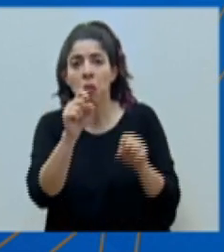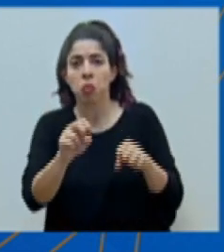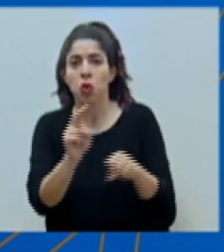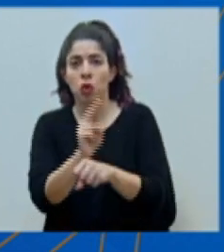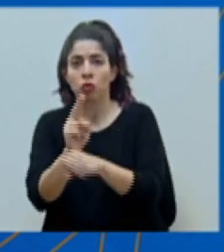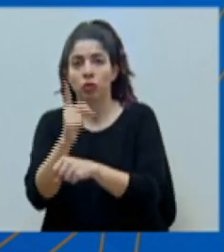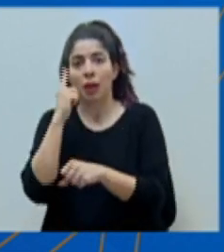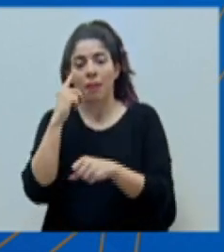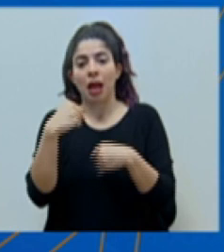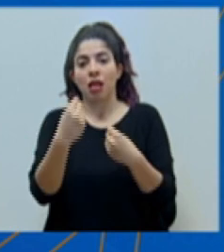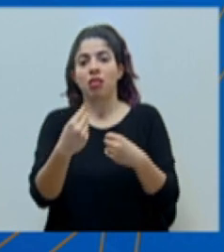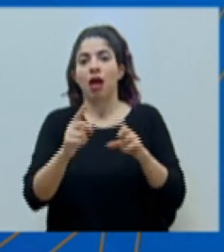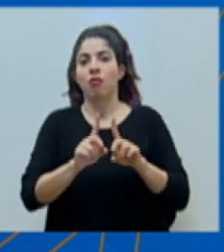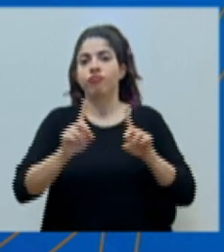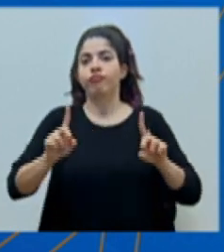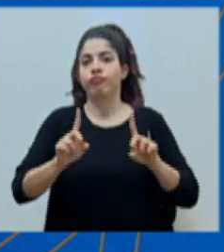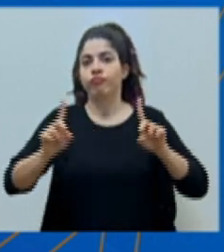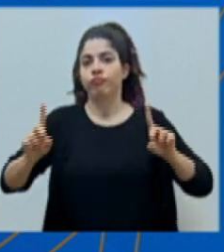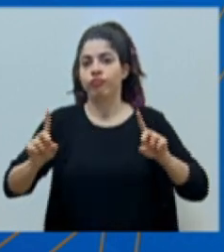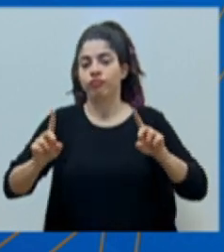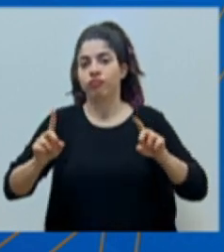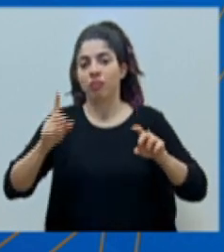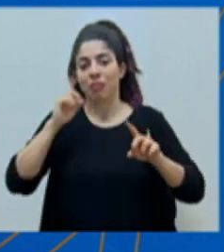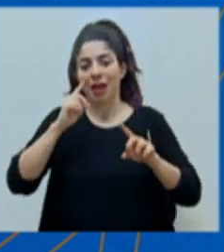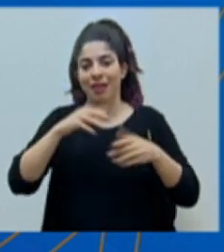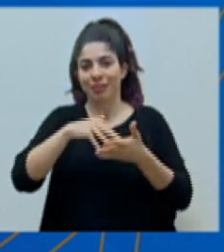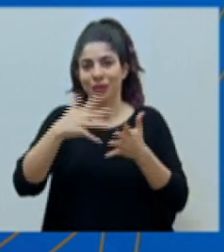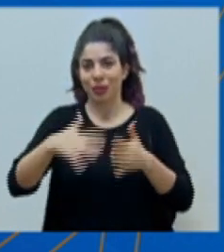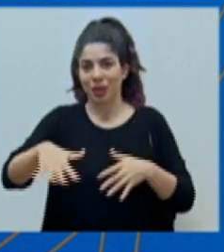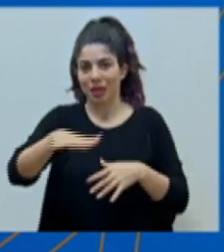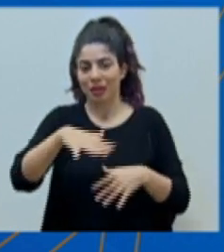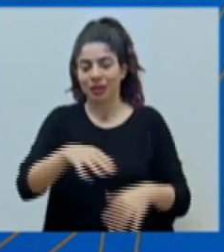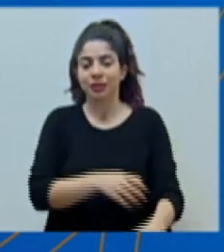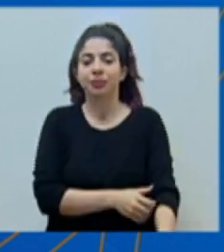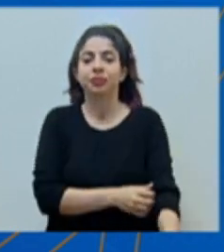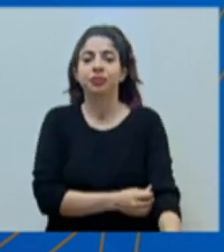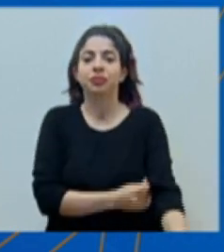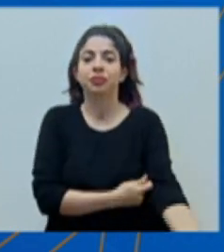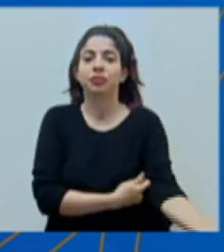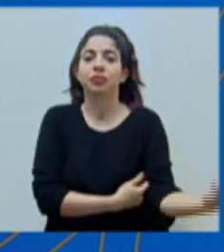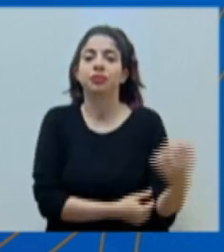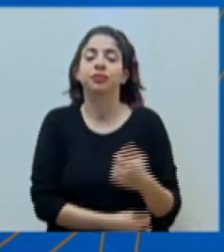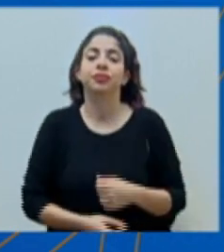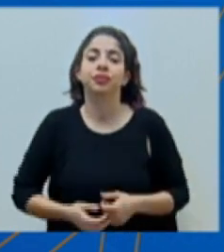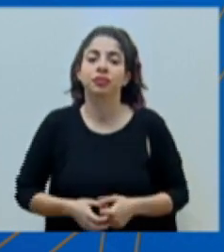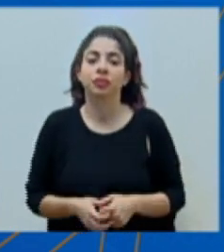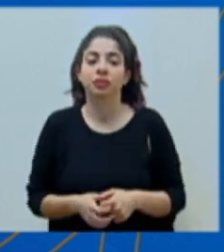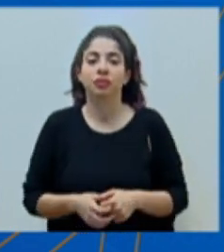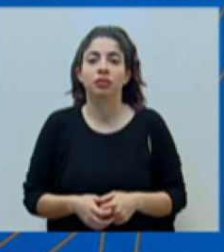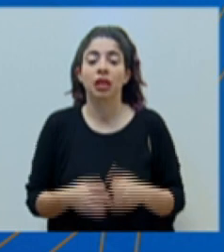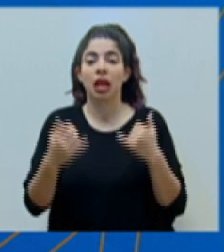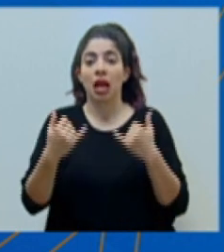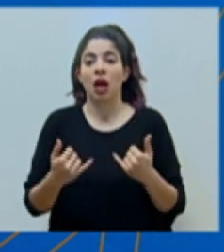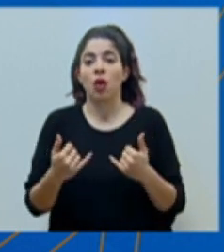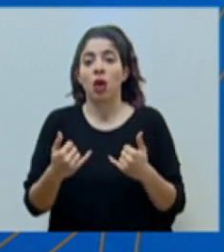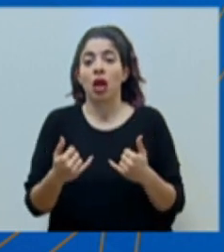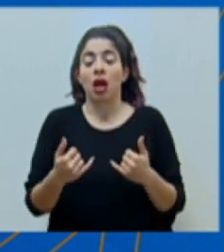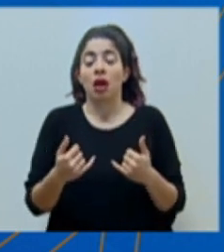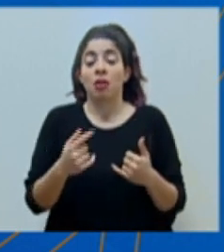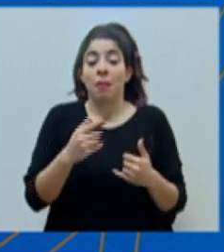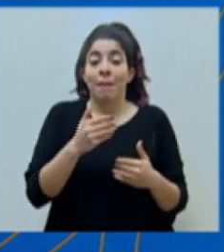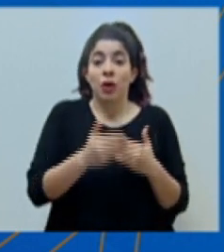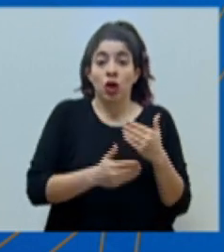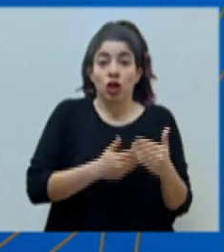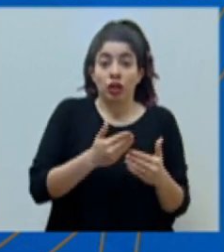poder tener esta disponibilidad en los centros educativos. Vamos a pasar de un proceso